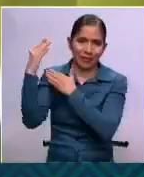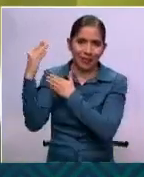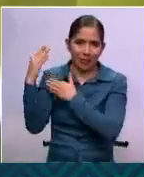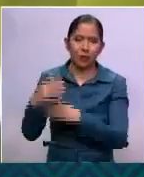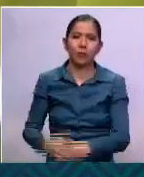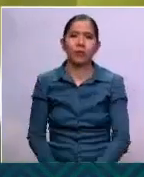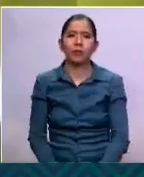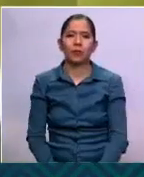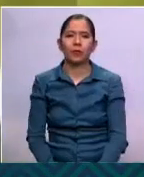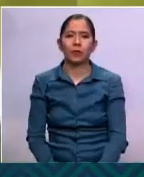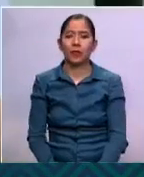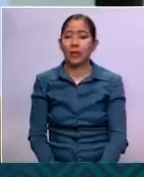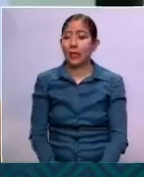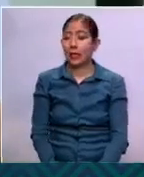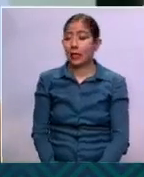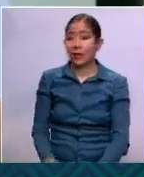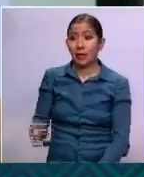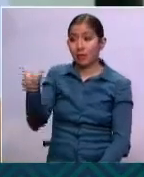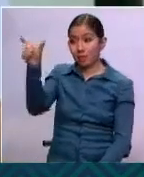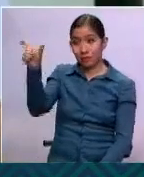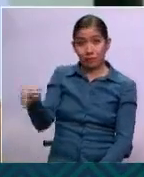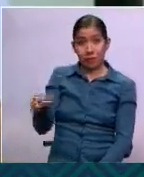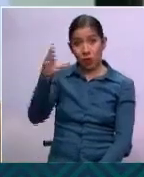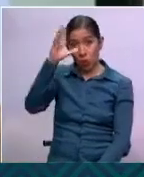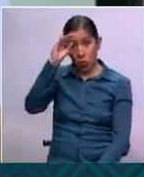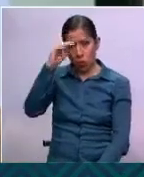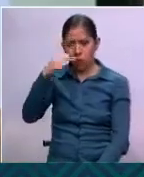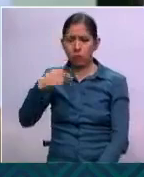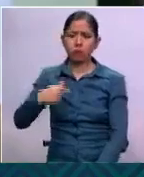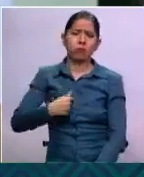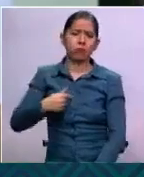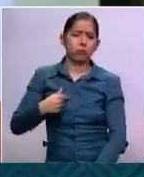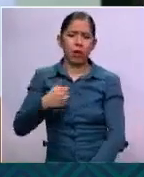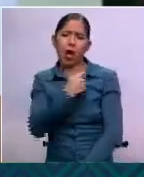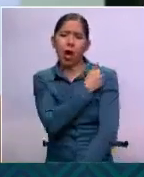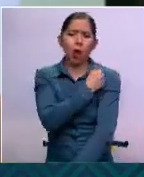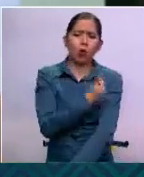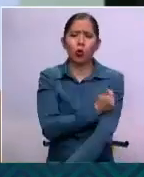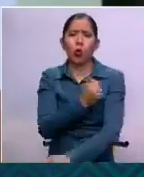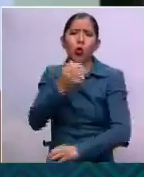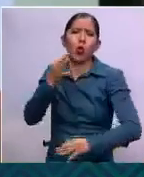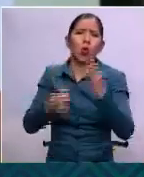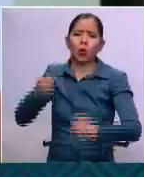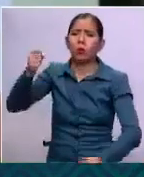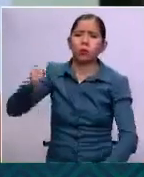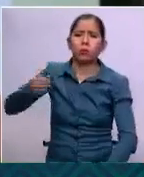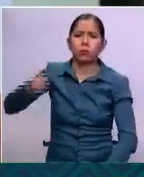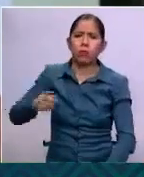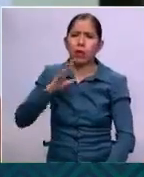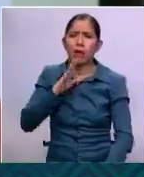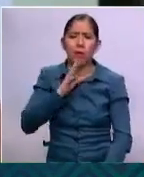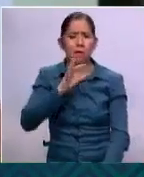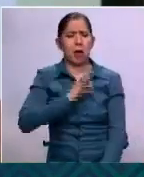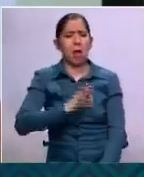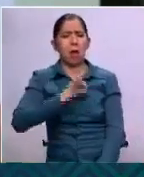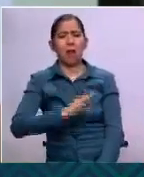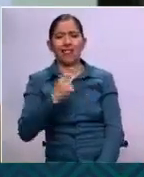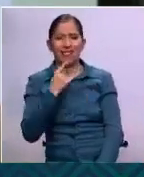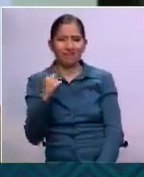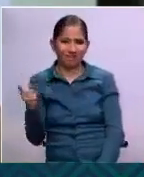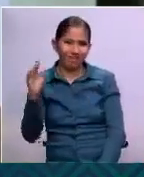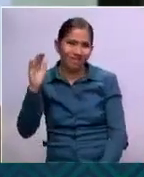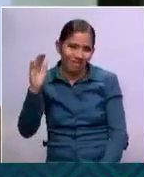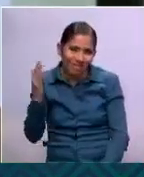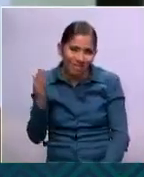da esta persona a su estatus de autoridad jurisdiccional para poder ser beneficiado y para poder